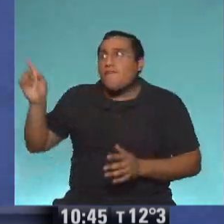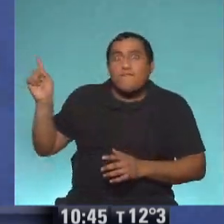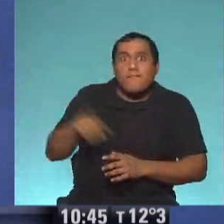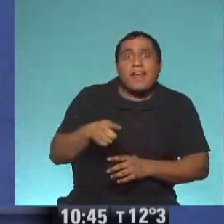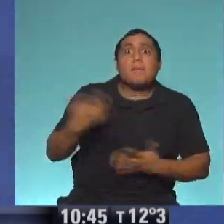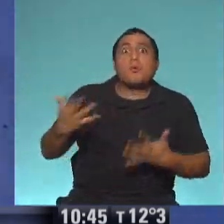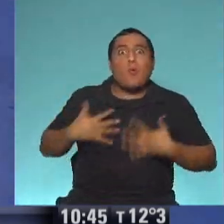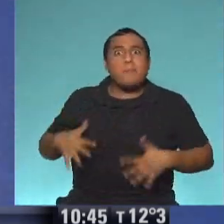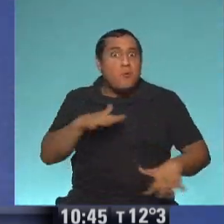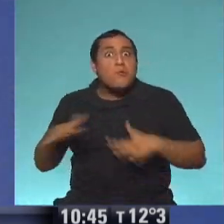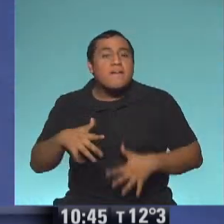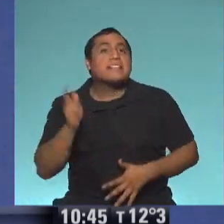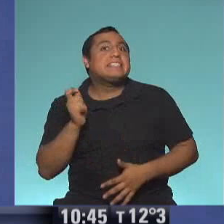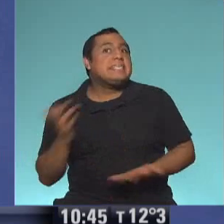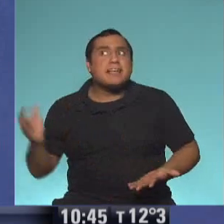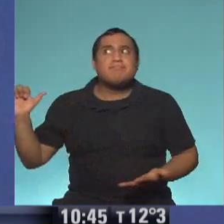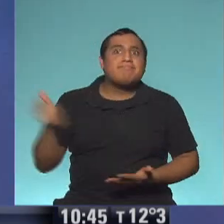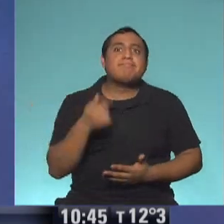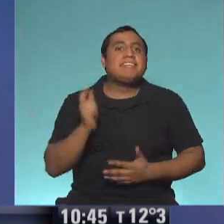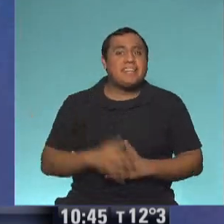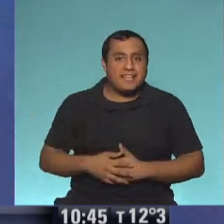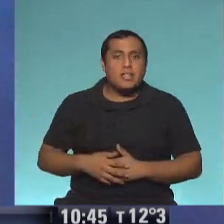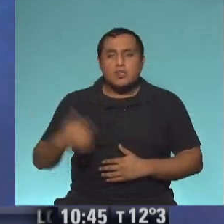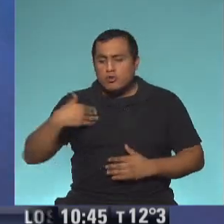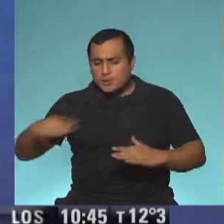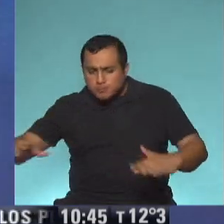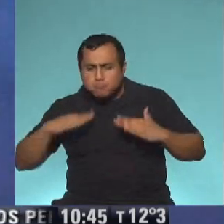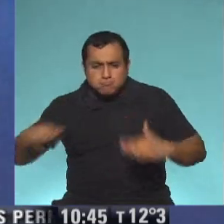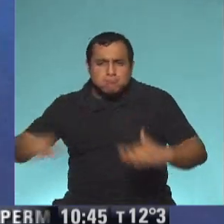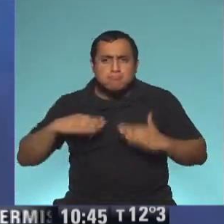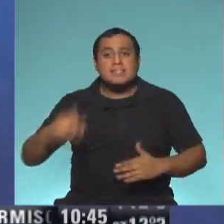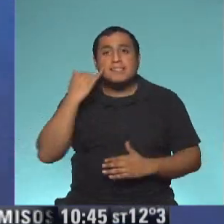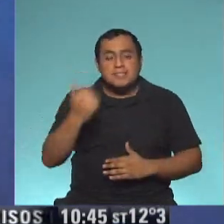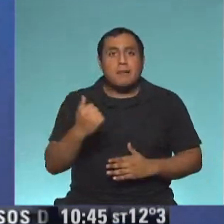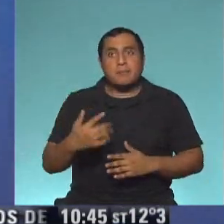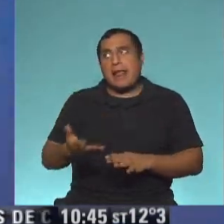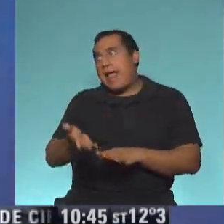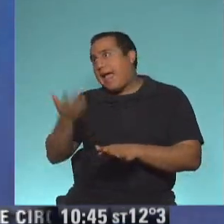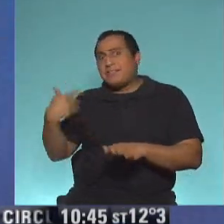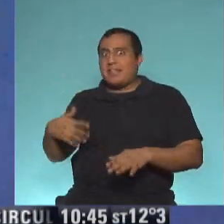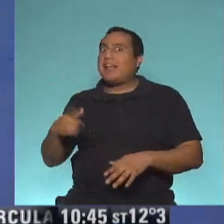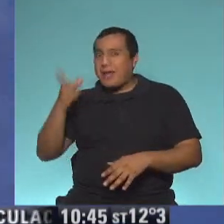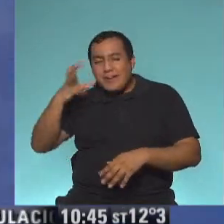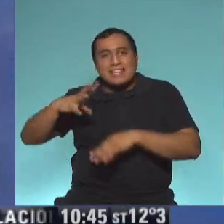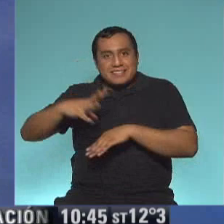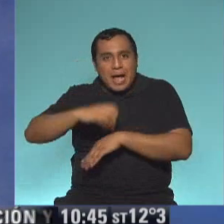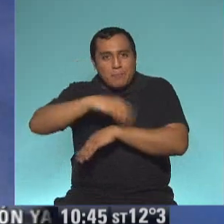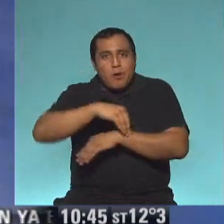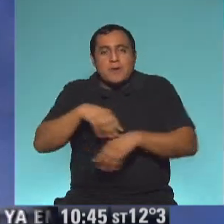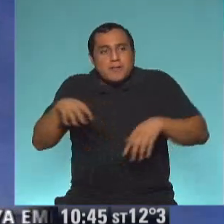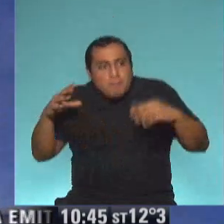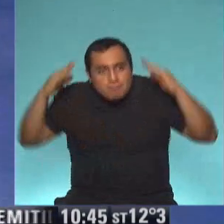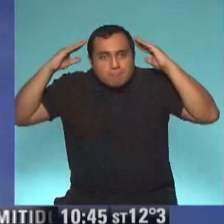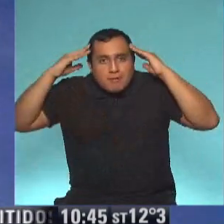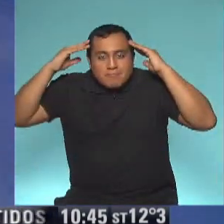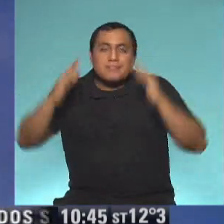poner el cuerpo en movimiento? Ay, yo ya estoy entrenando, yo estoy entrenando porque la última vez con el cururú. A